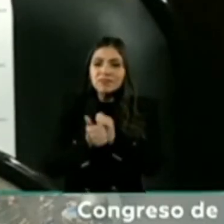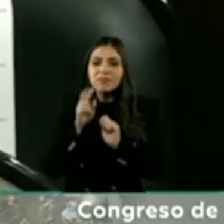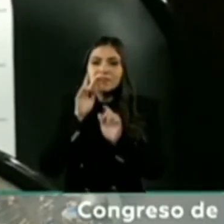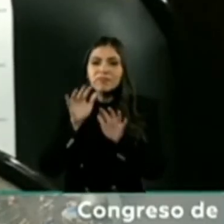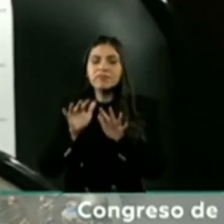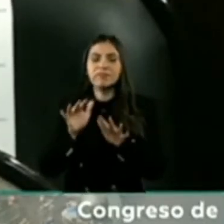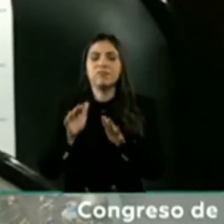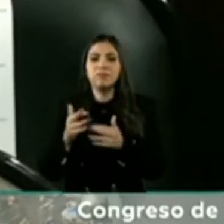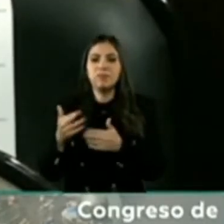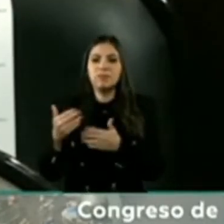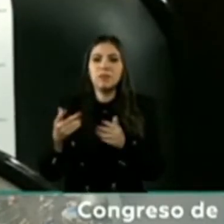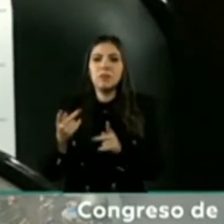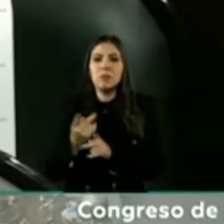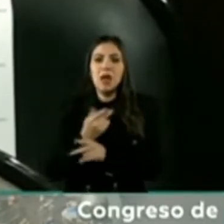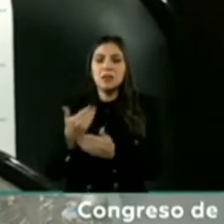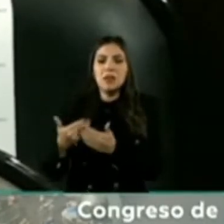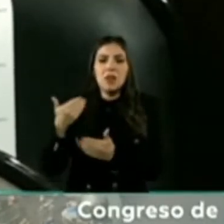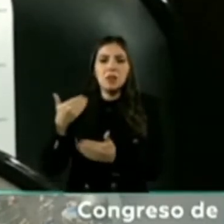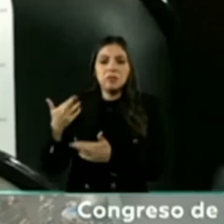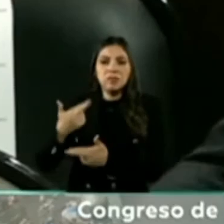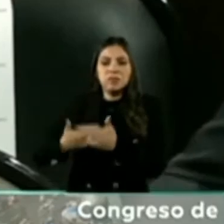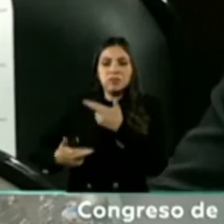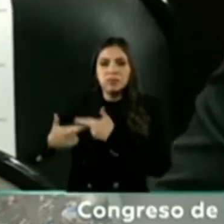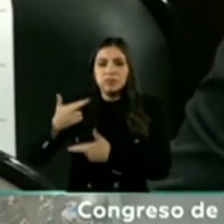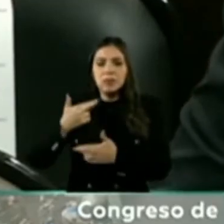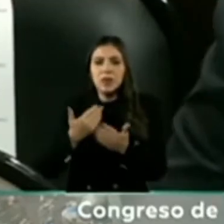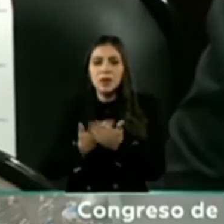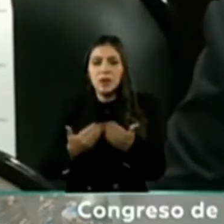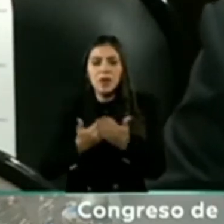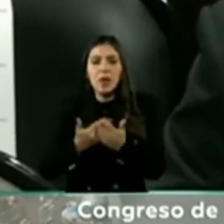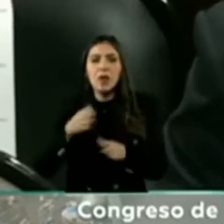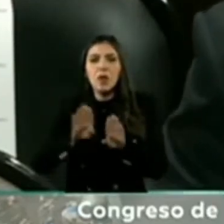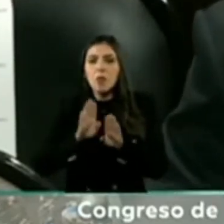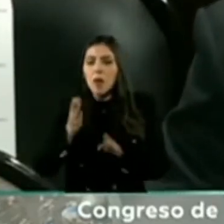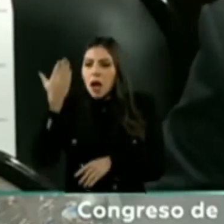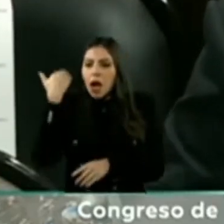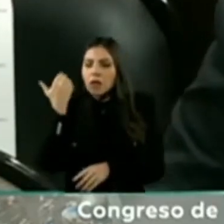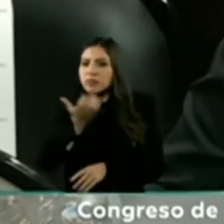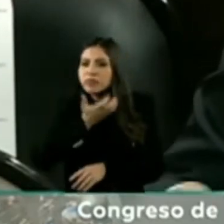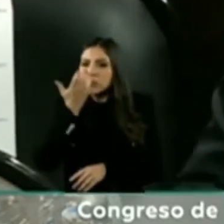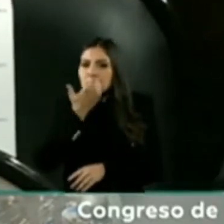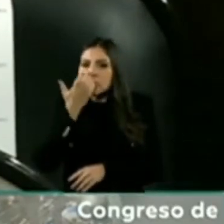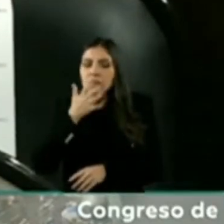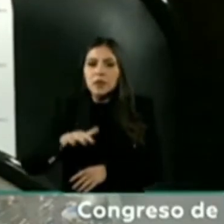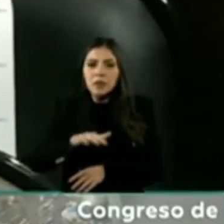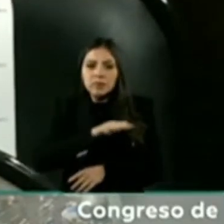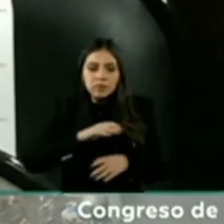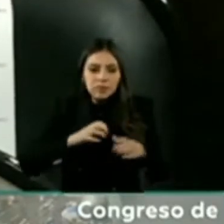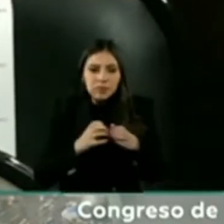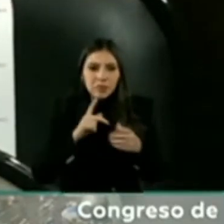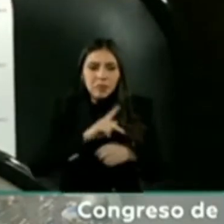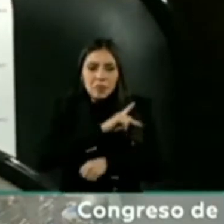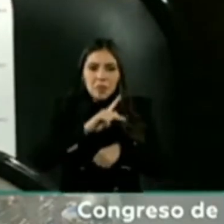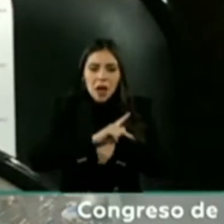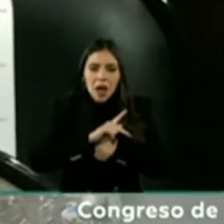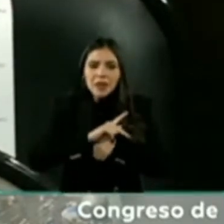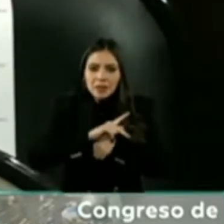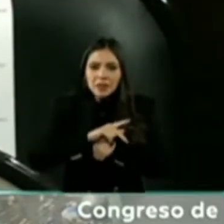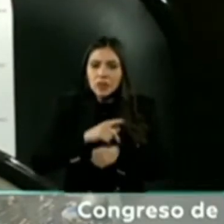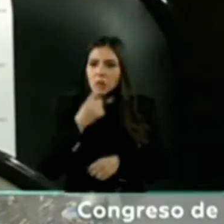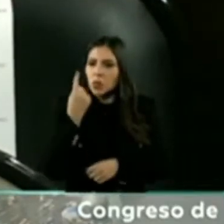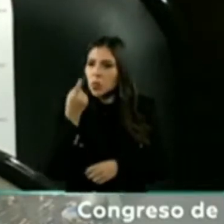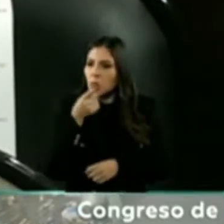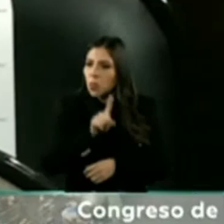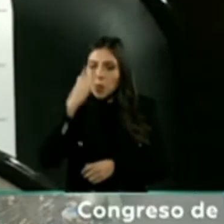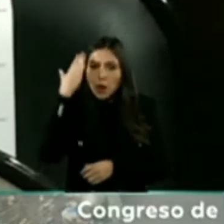Moreno Cárdenas, mi querido Paco, también para el análisis, ¿no? Un posicionamiento crítico pero constructivo del